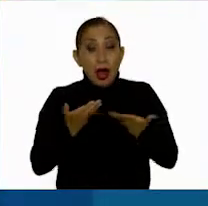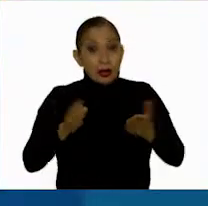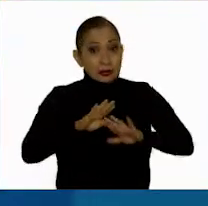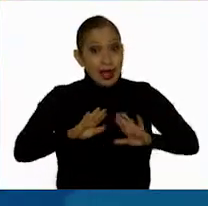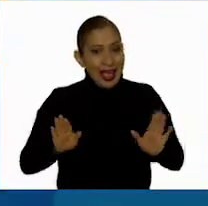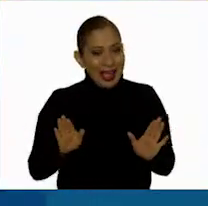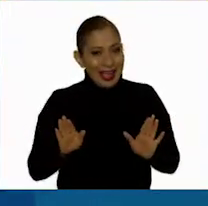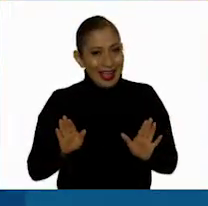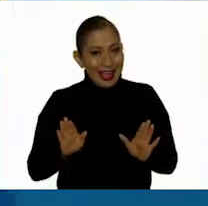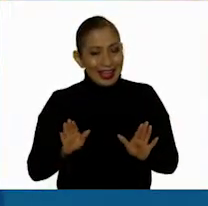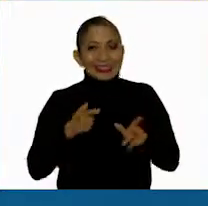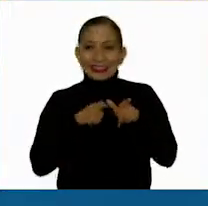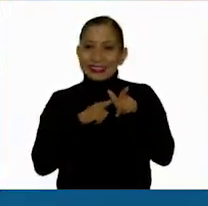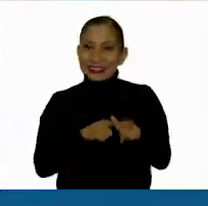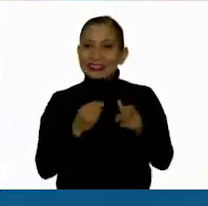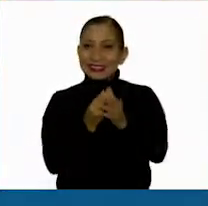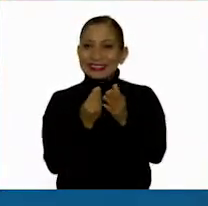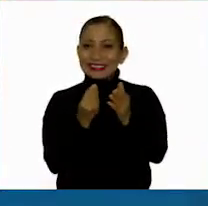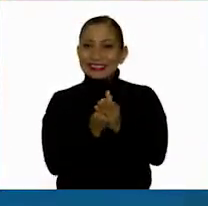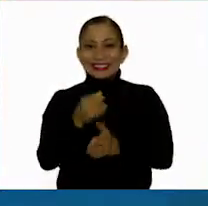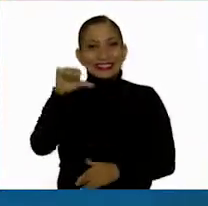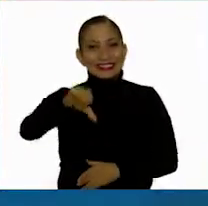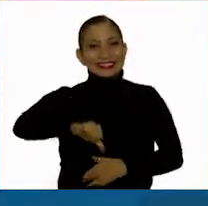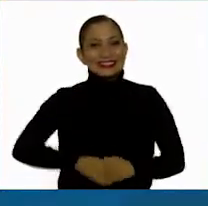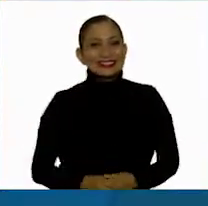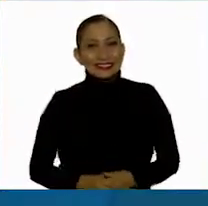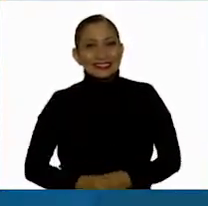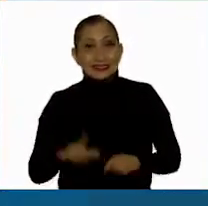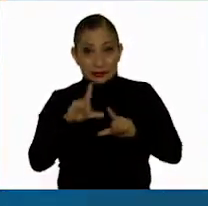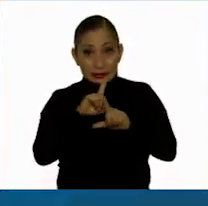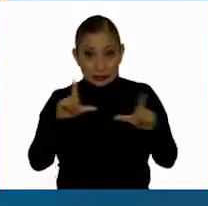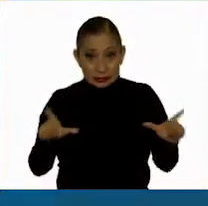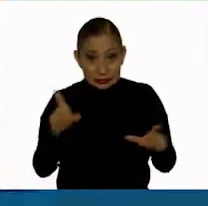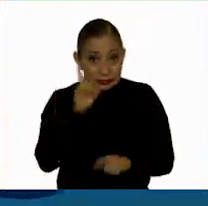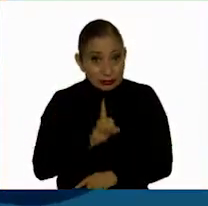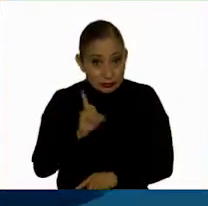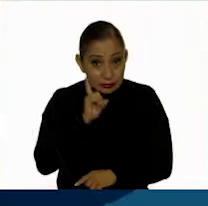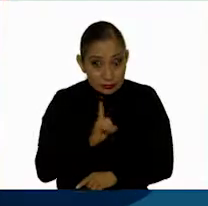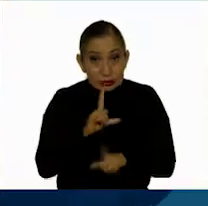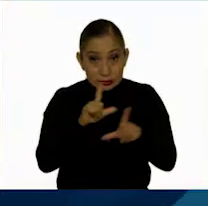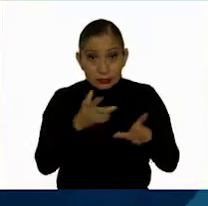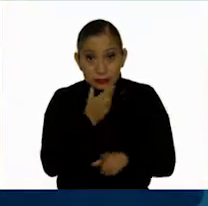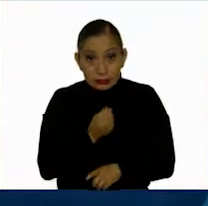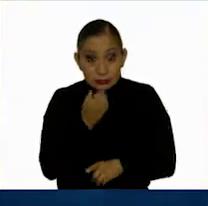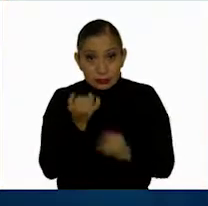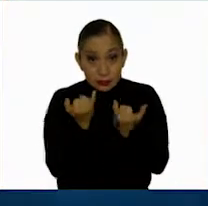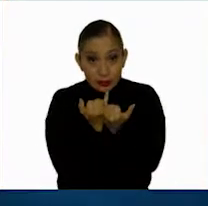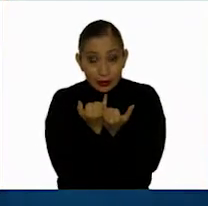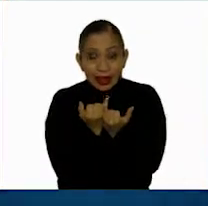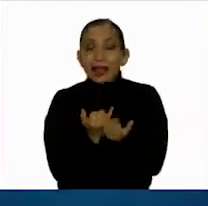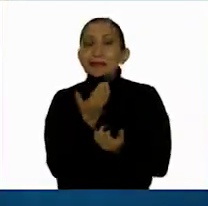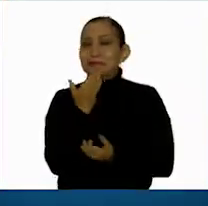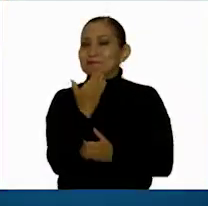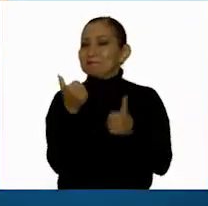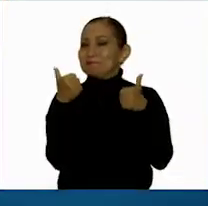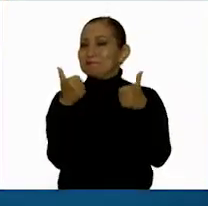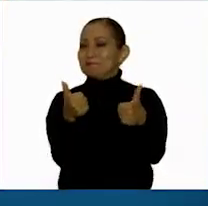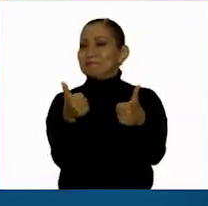es momento de seguir con el programa de hoy. ¿Listas? ¿Listos?